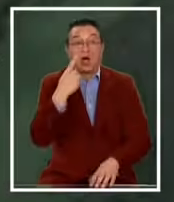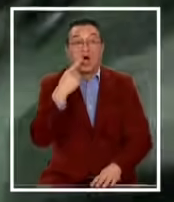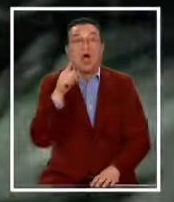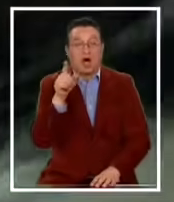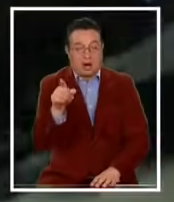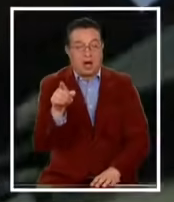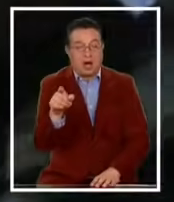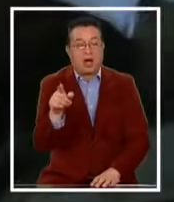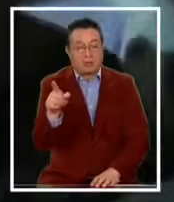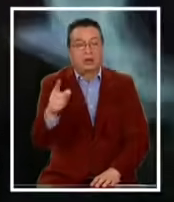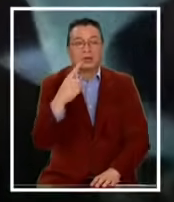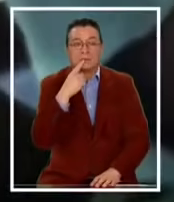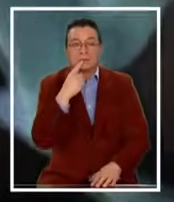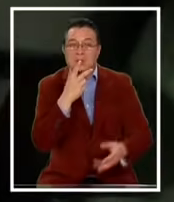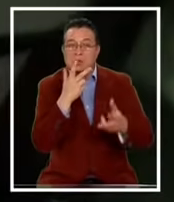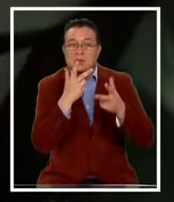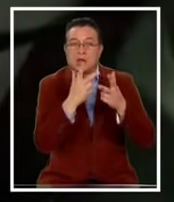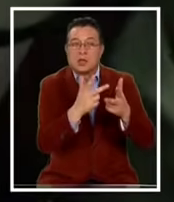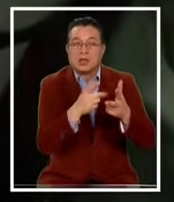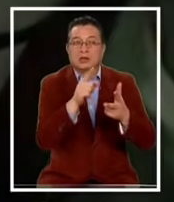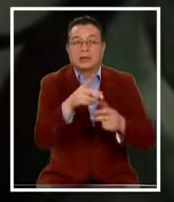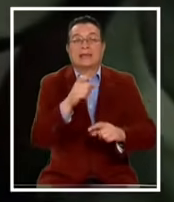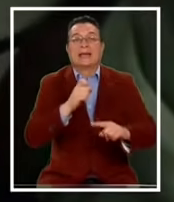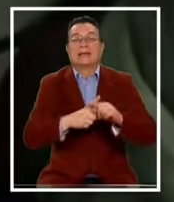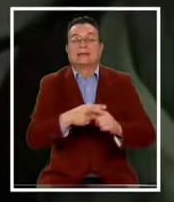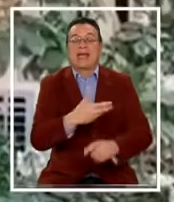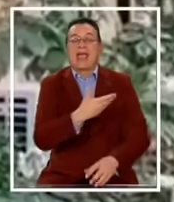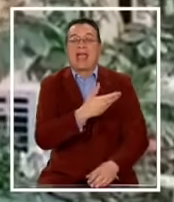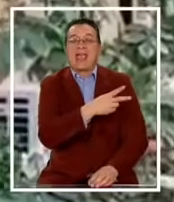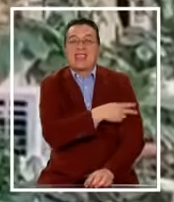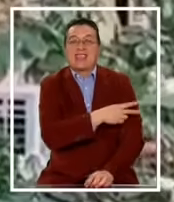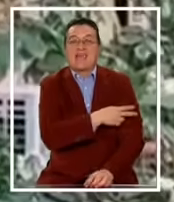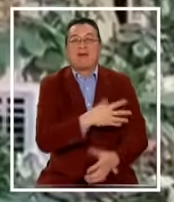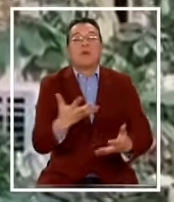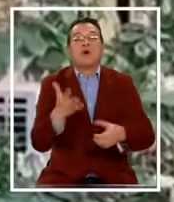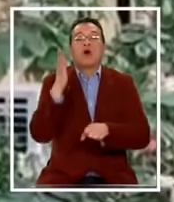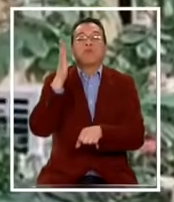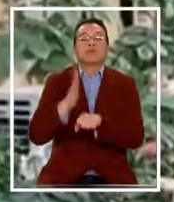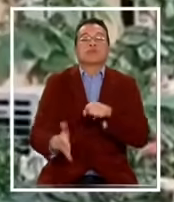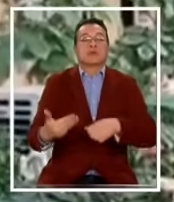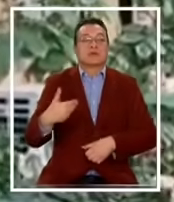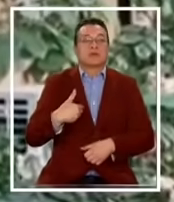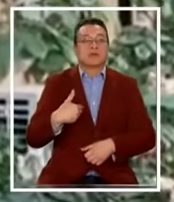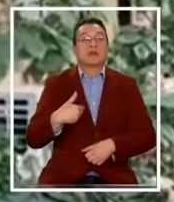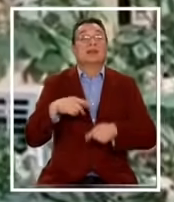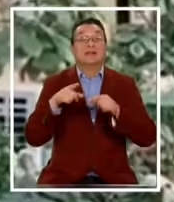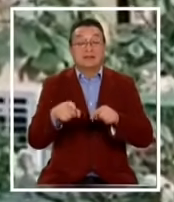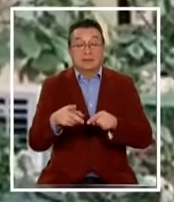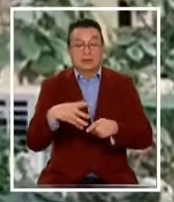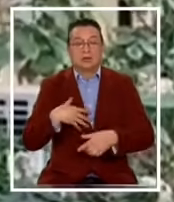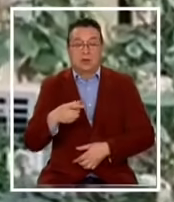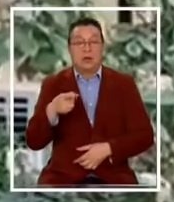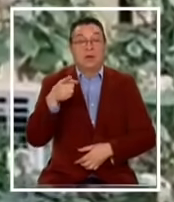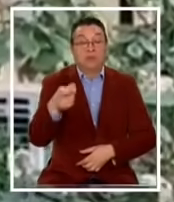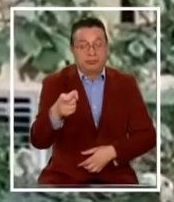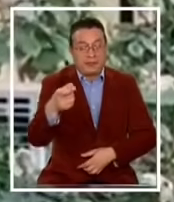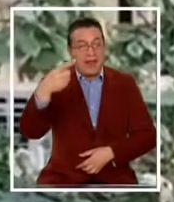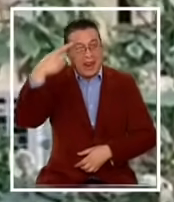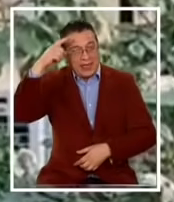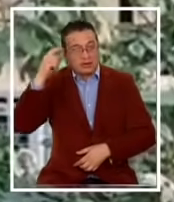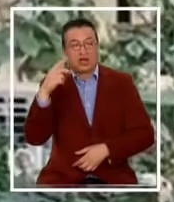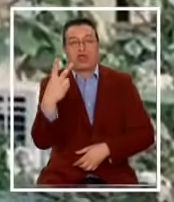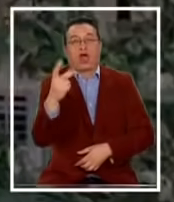habría increpado a su antiguo jefe por los motivos de su despido. Ante esto le dispara causando lesiones